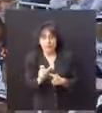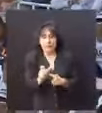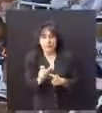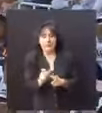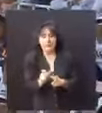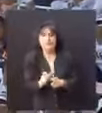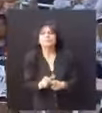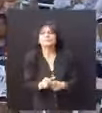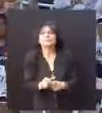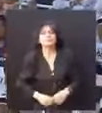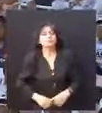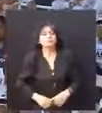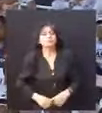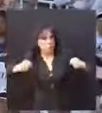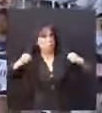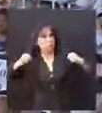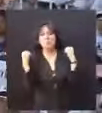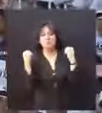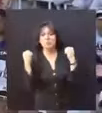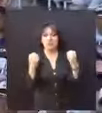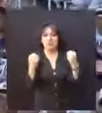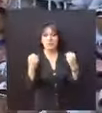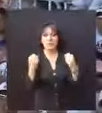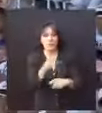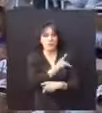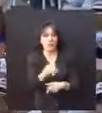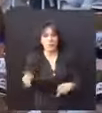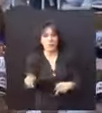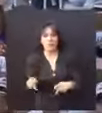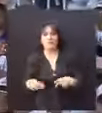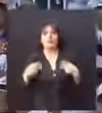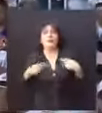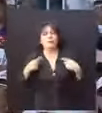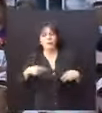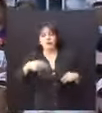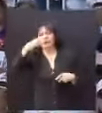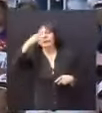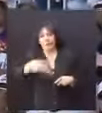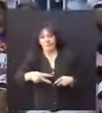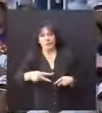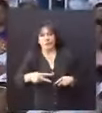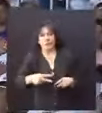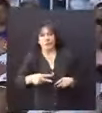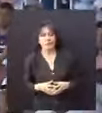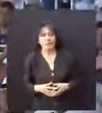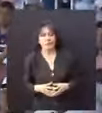tiene el pueblo de México. Ese día